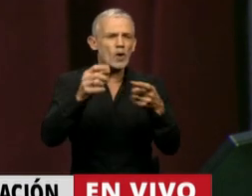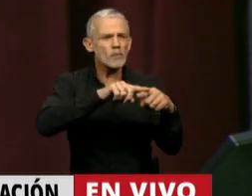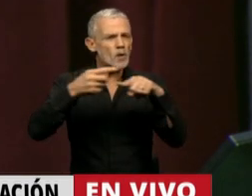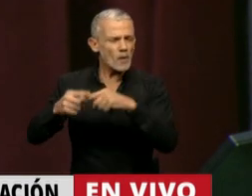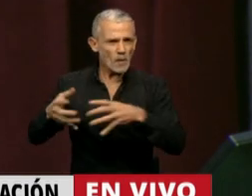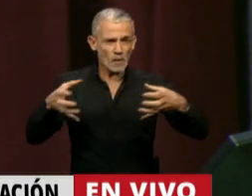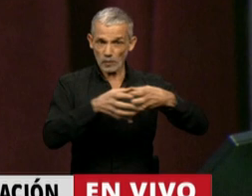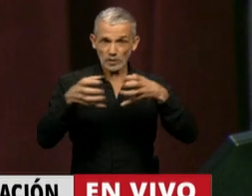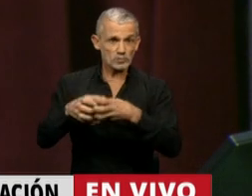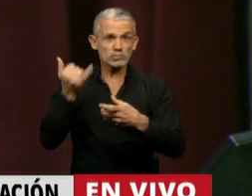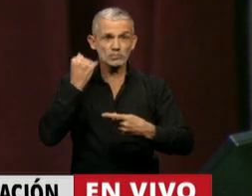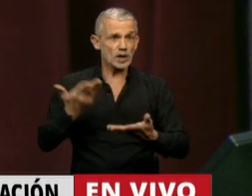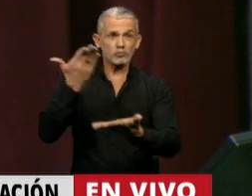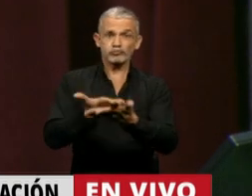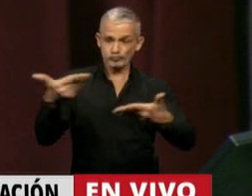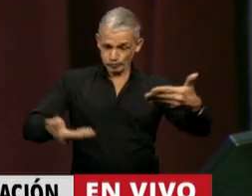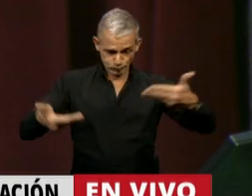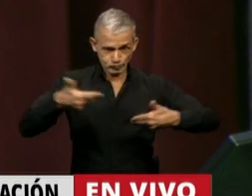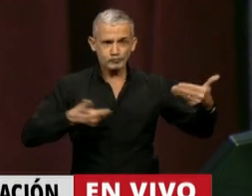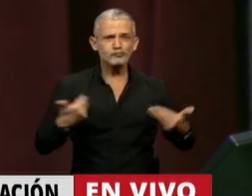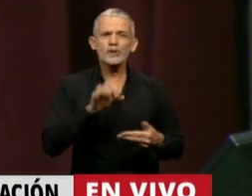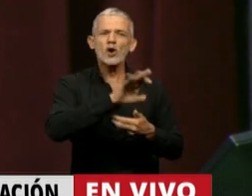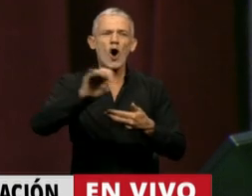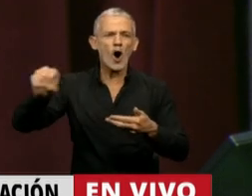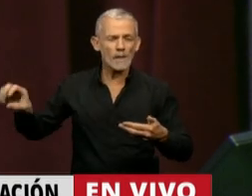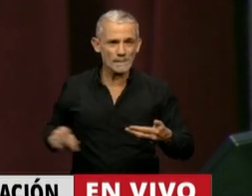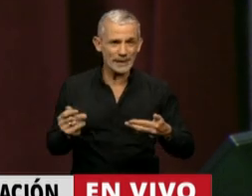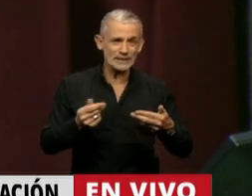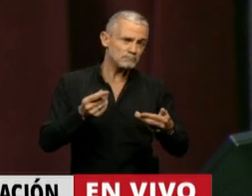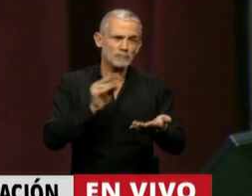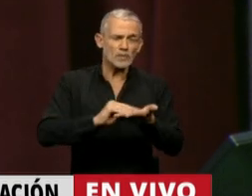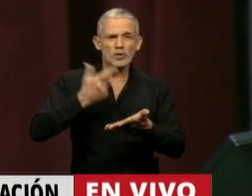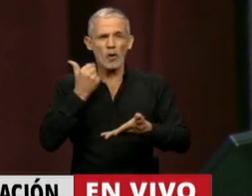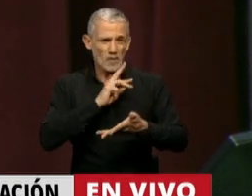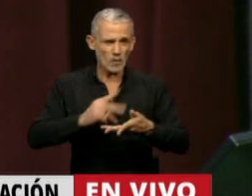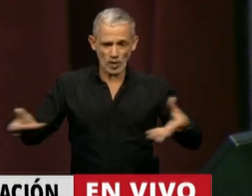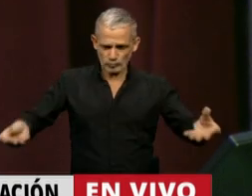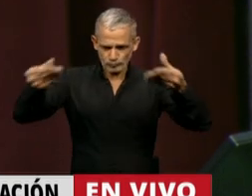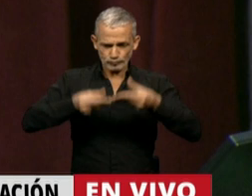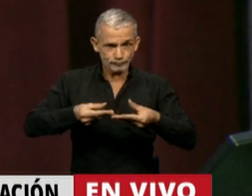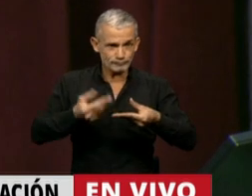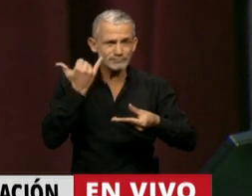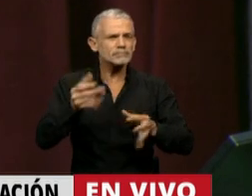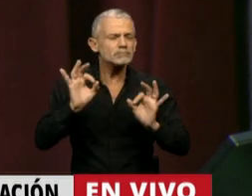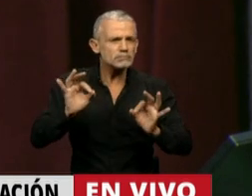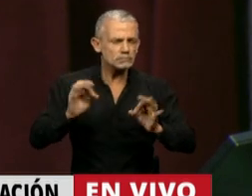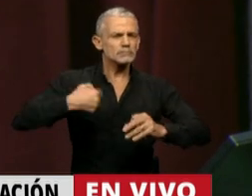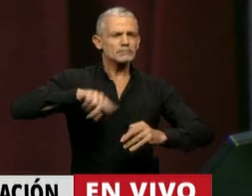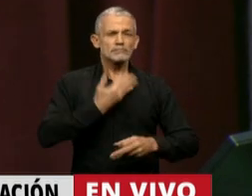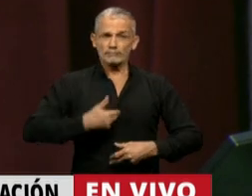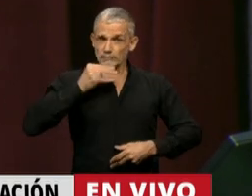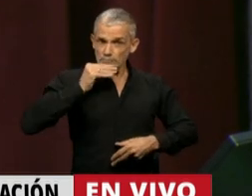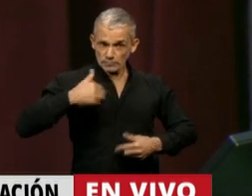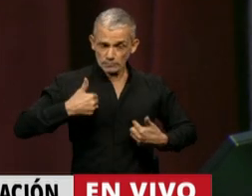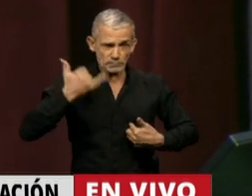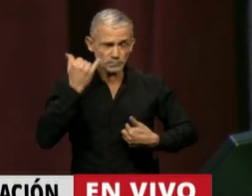políticos han elevado su propuesta con los nombres de legisladores y legisladores para integrar la misma que esta presidencia